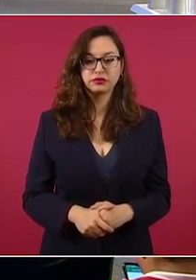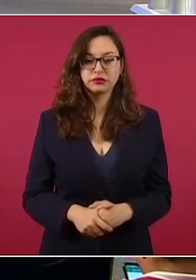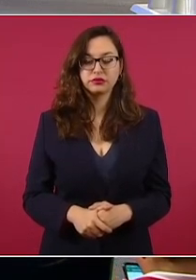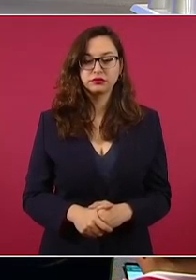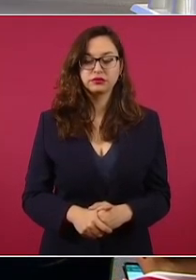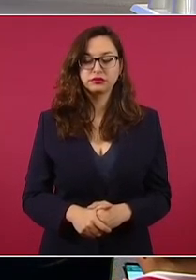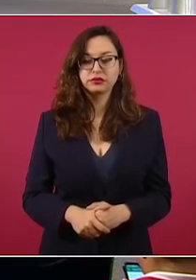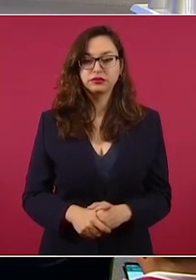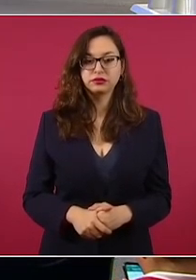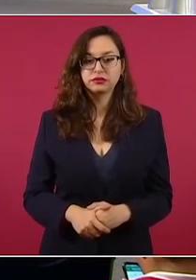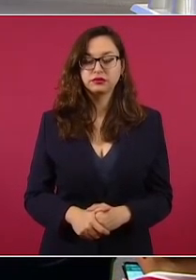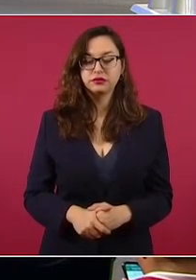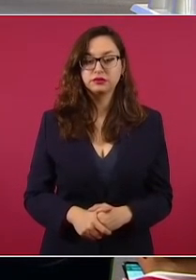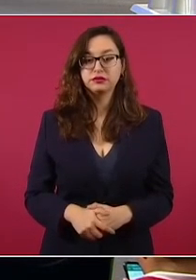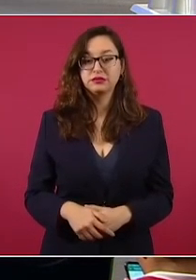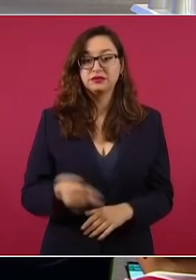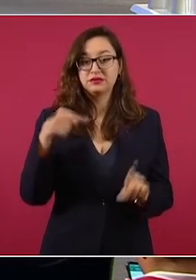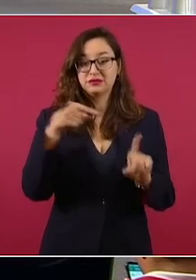Del CISEM,